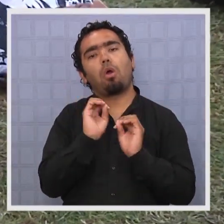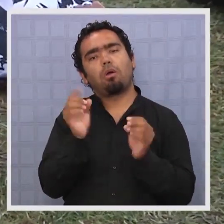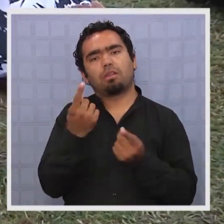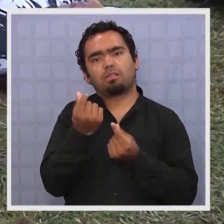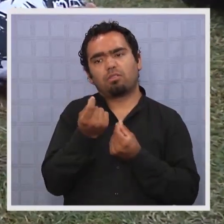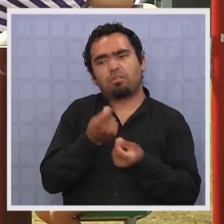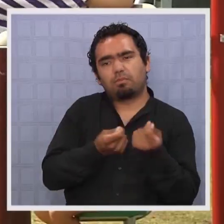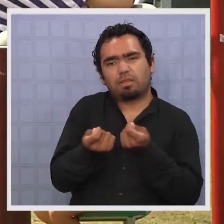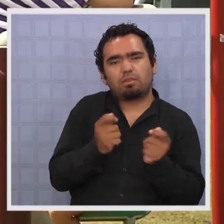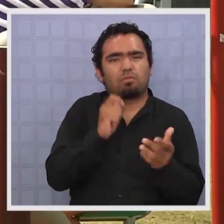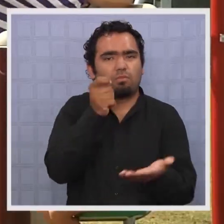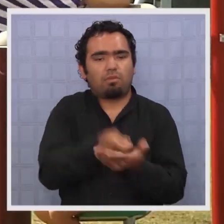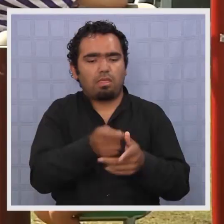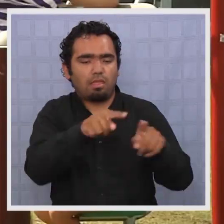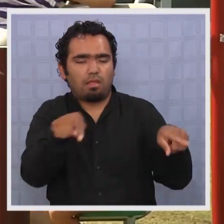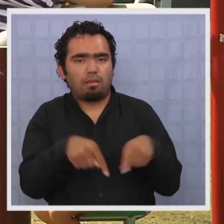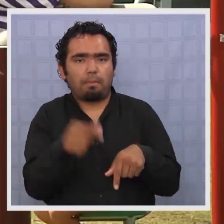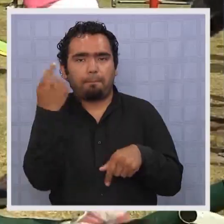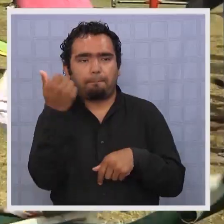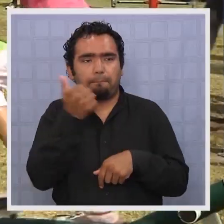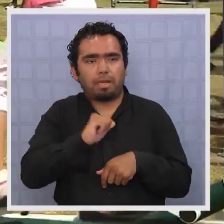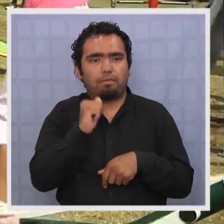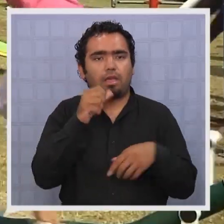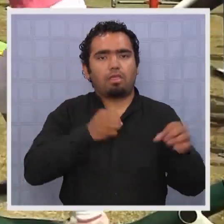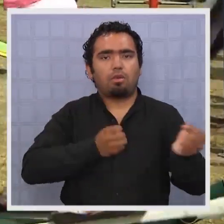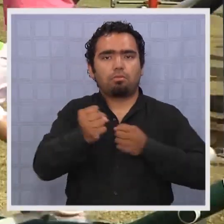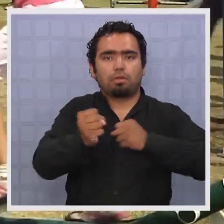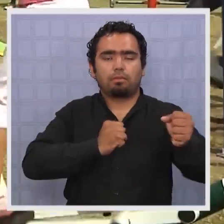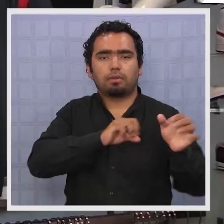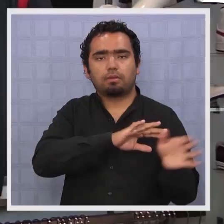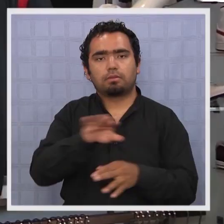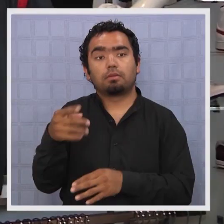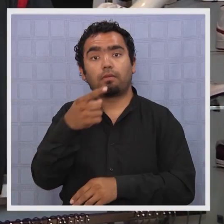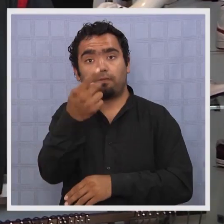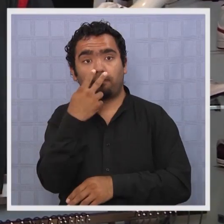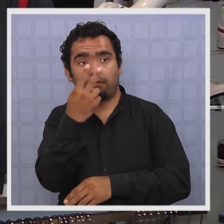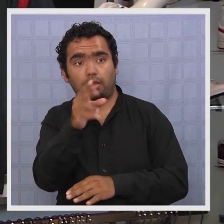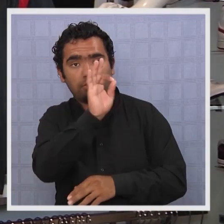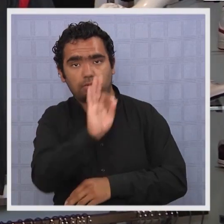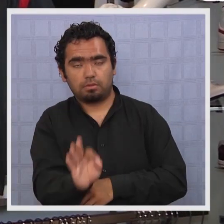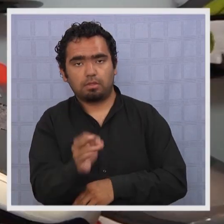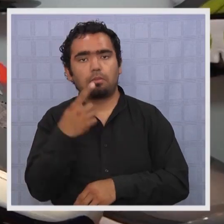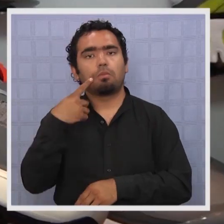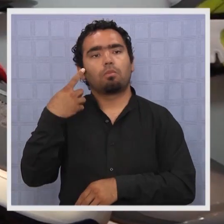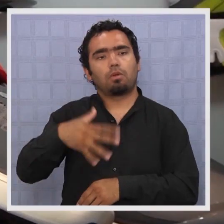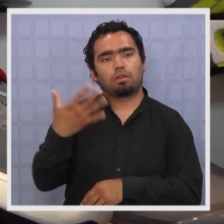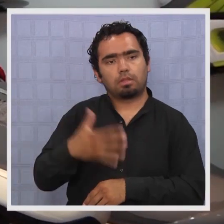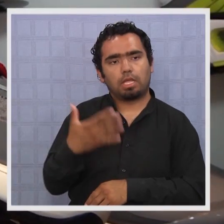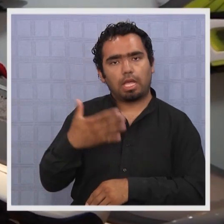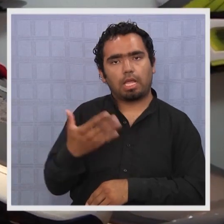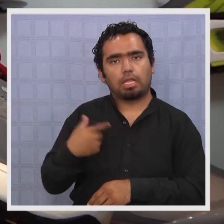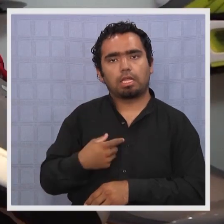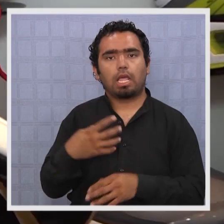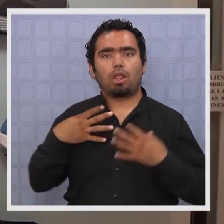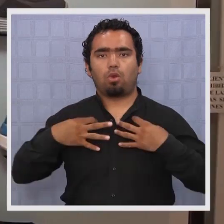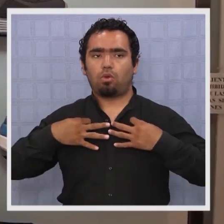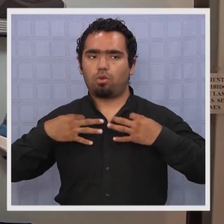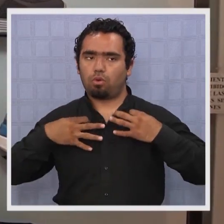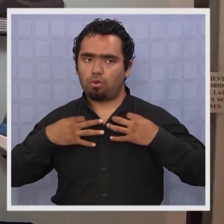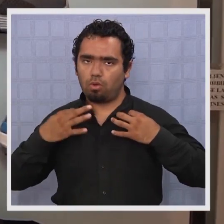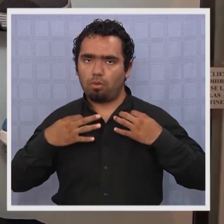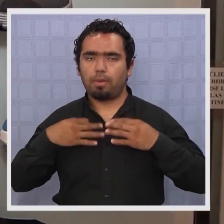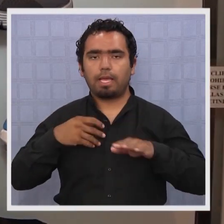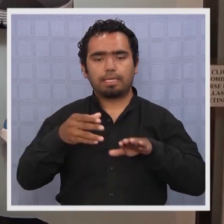no le permite pagar un gimnasio entonces fíjese en estos datos para partir es an elegir bien la ropa y sobre todo las